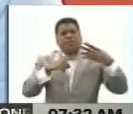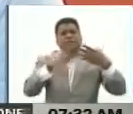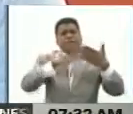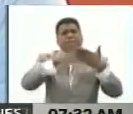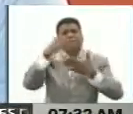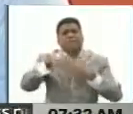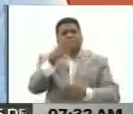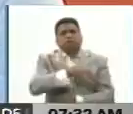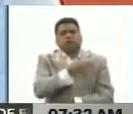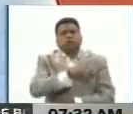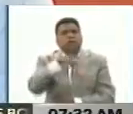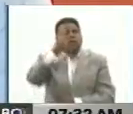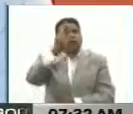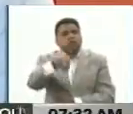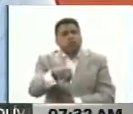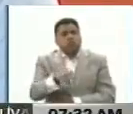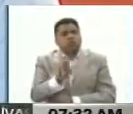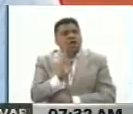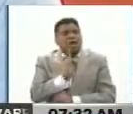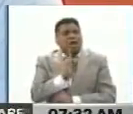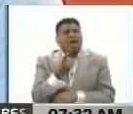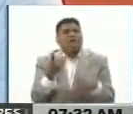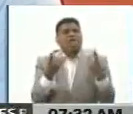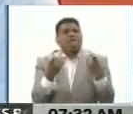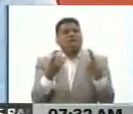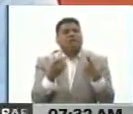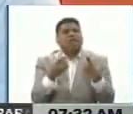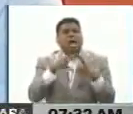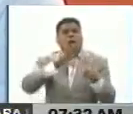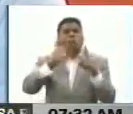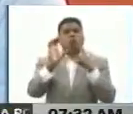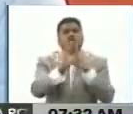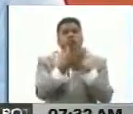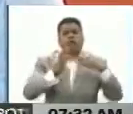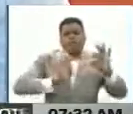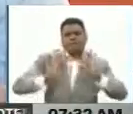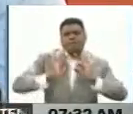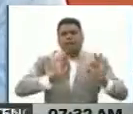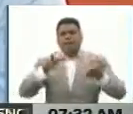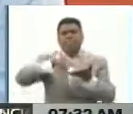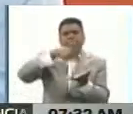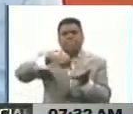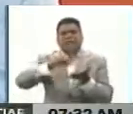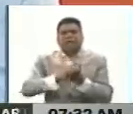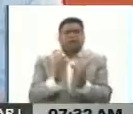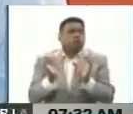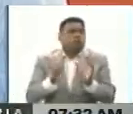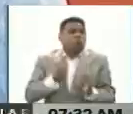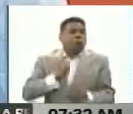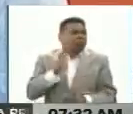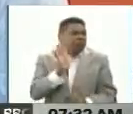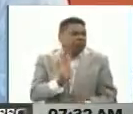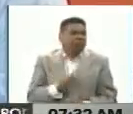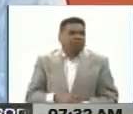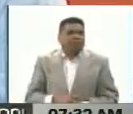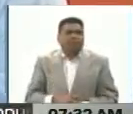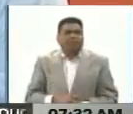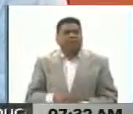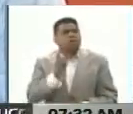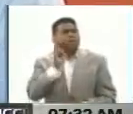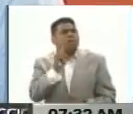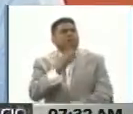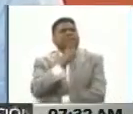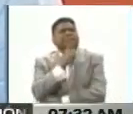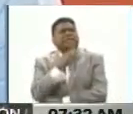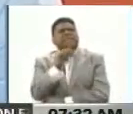ha faltado un evento cultural, la participación de un creador, de un cultor. Y a veces cuando vas a ver quién articuló a ese cultor,